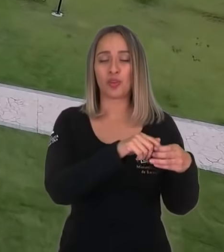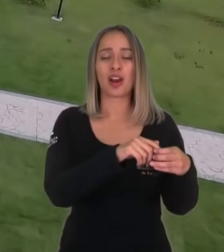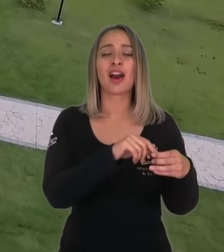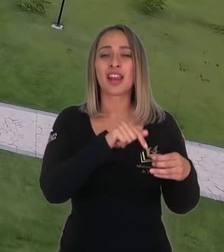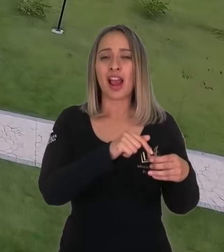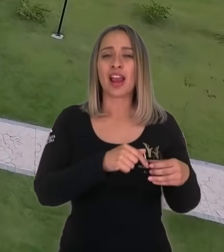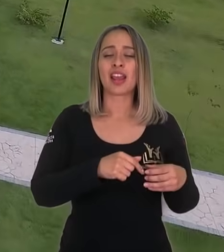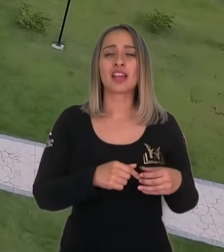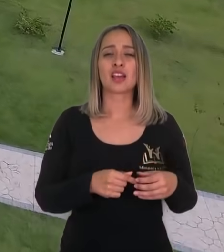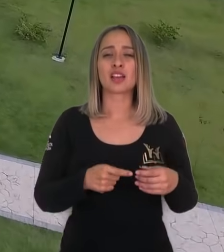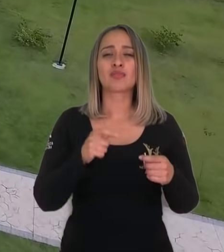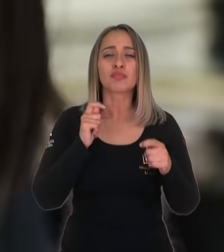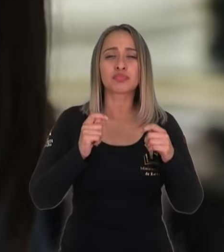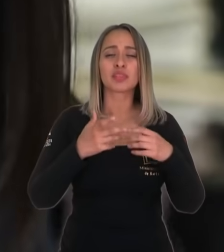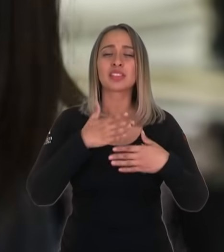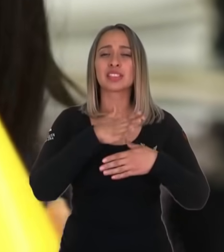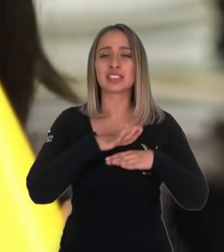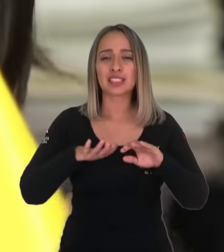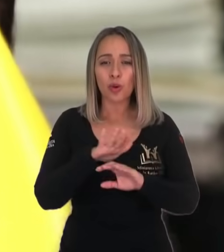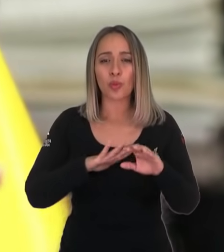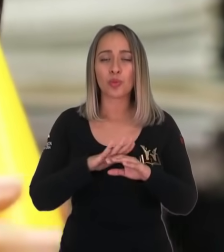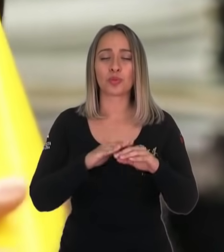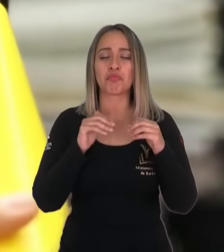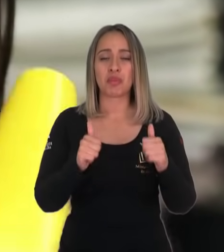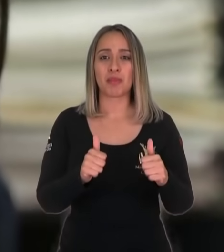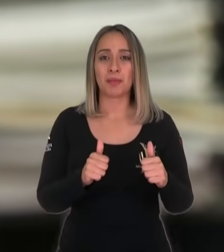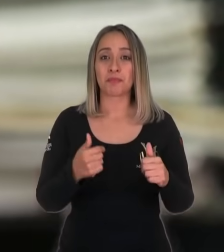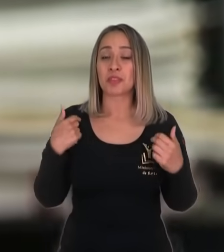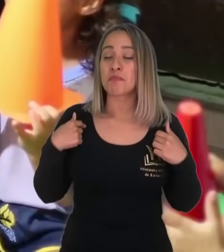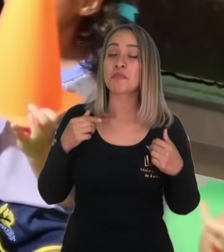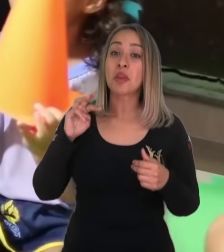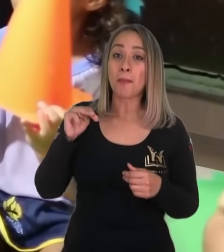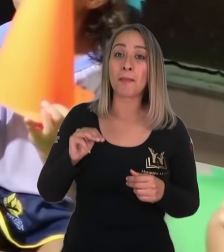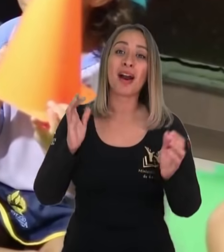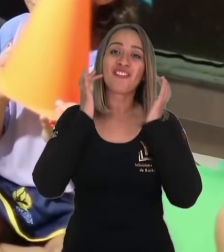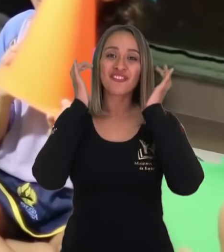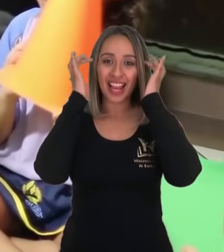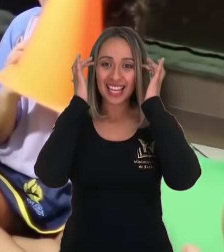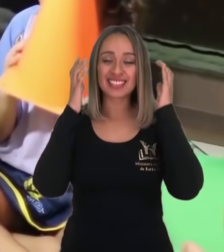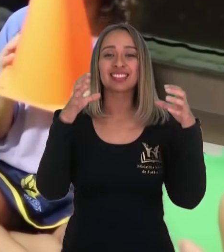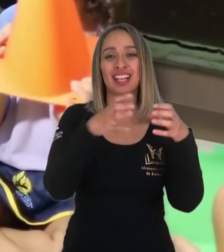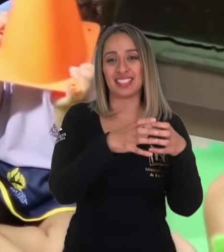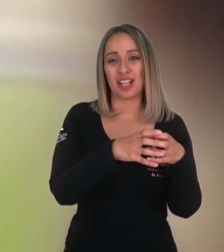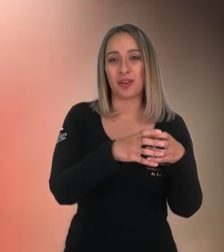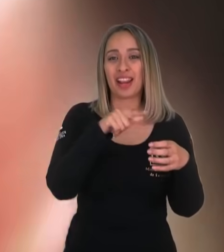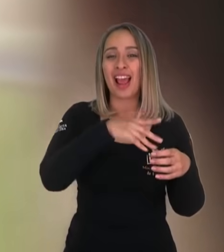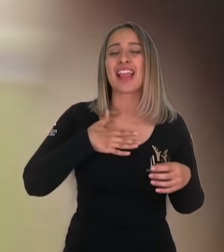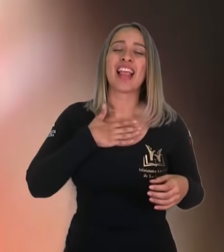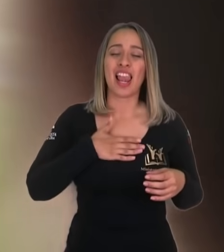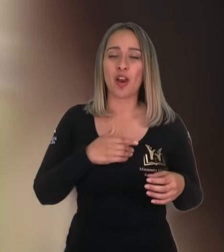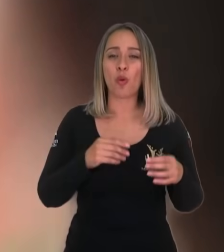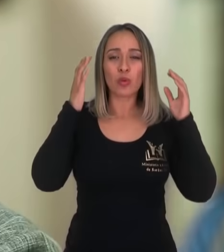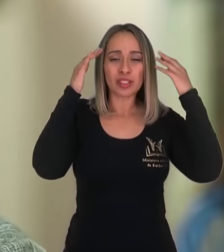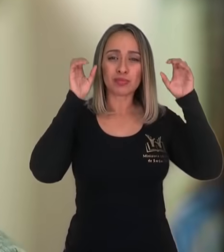y convivencia cristiana con amigos. Mi mamá está súper feliz con el trabajo. Es todo lo que le gusta hacer, dar clases